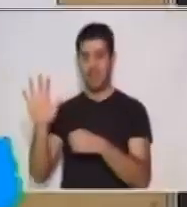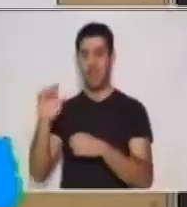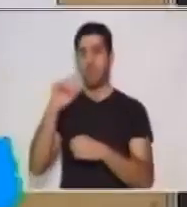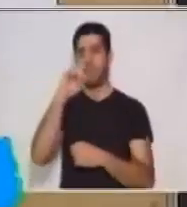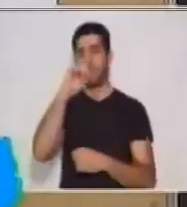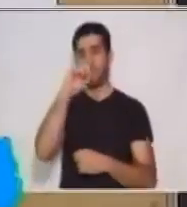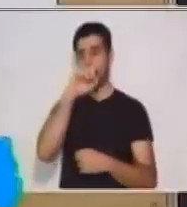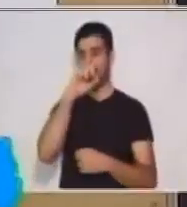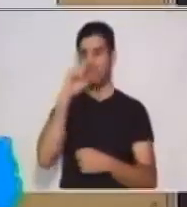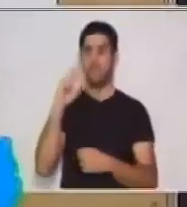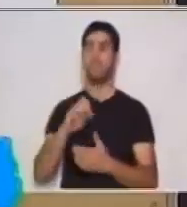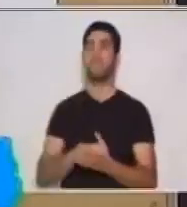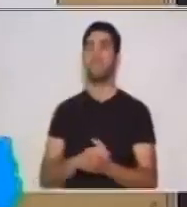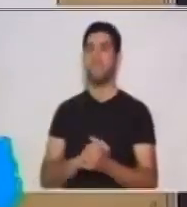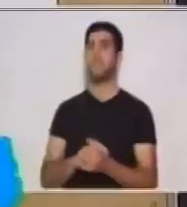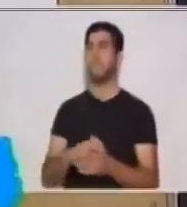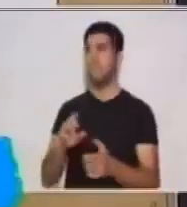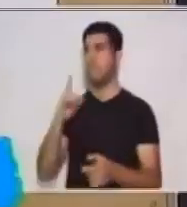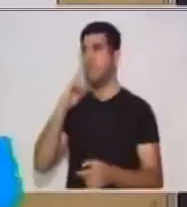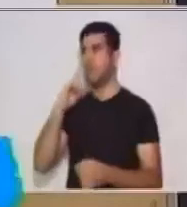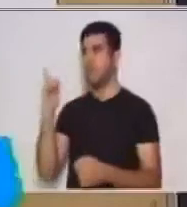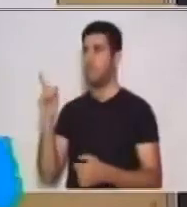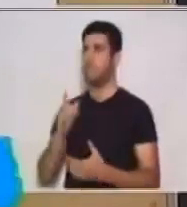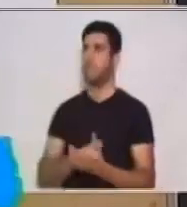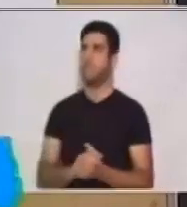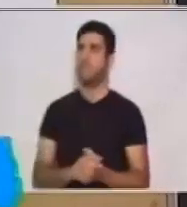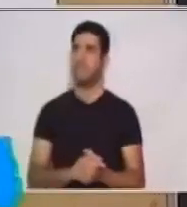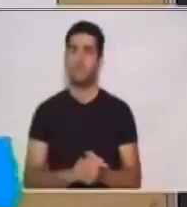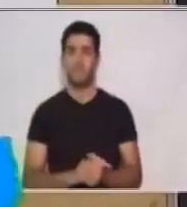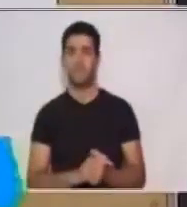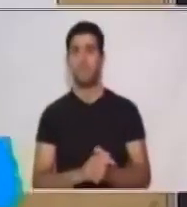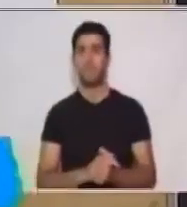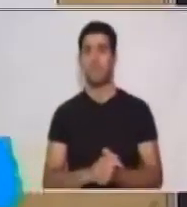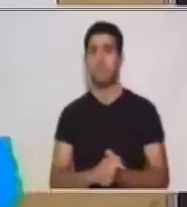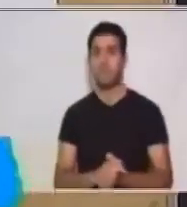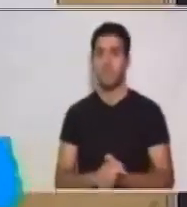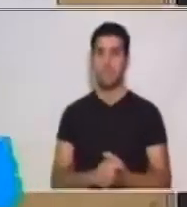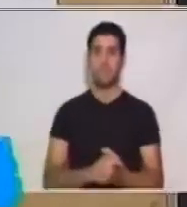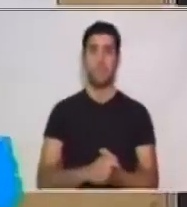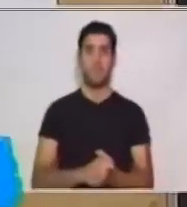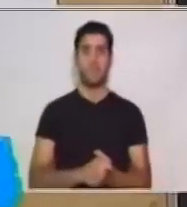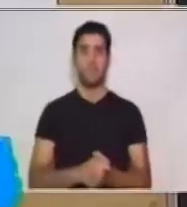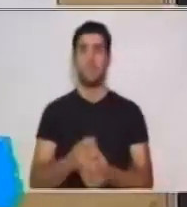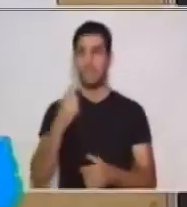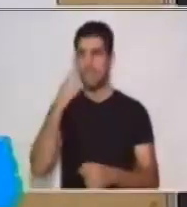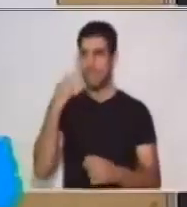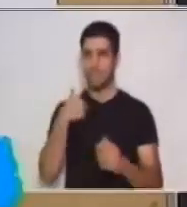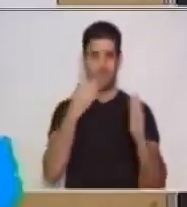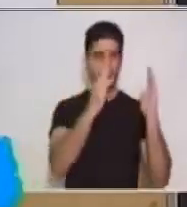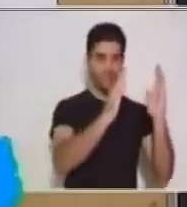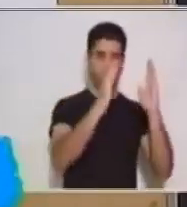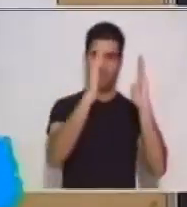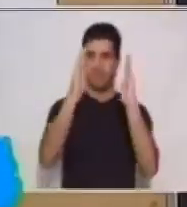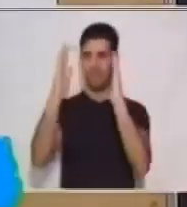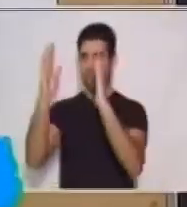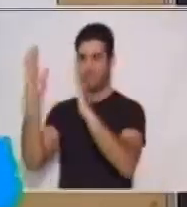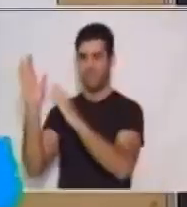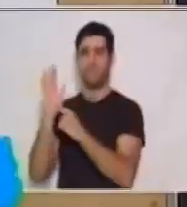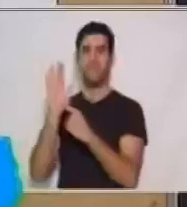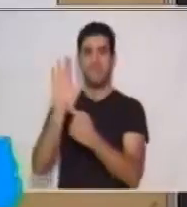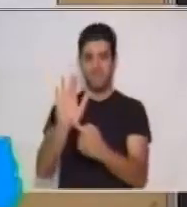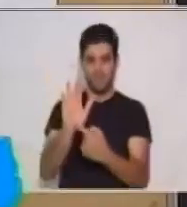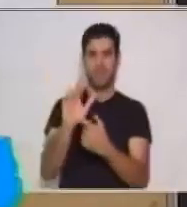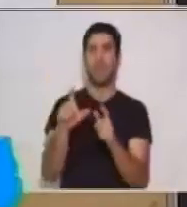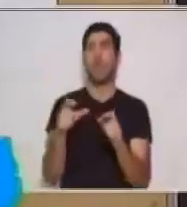partes de la unidad, ¿verdad? Tengo 0.75. Aquí tengo como las 3 partes representadas, digamos